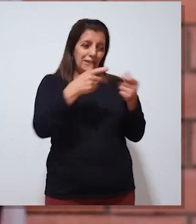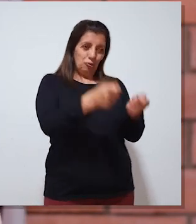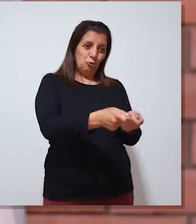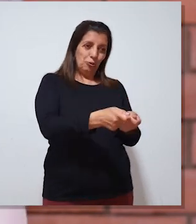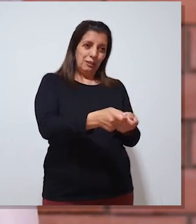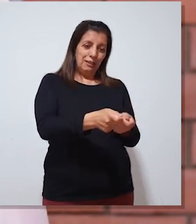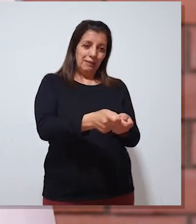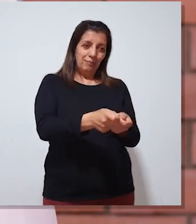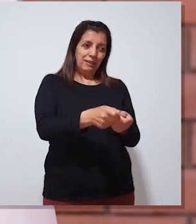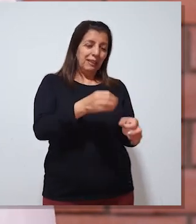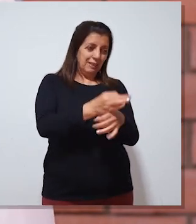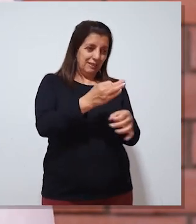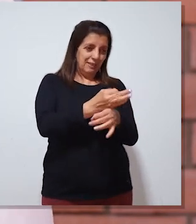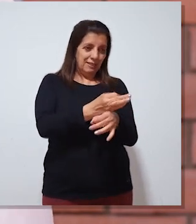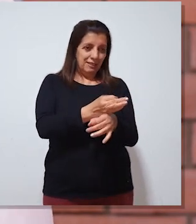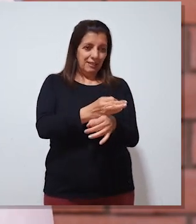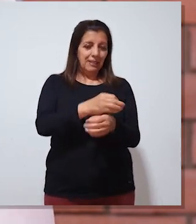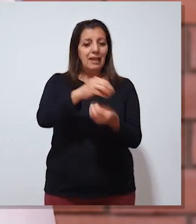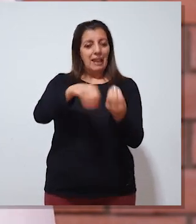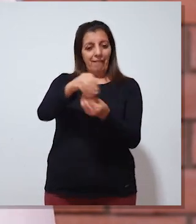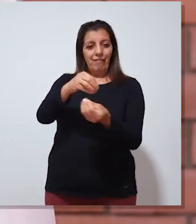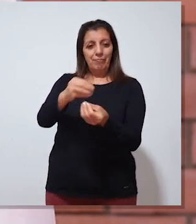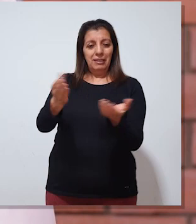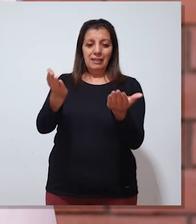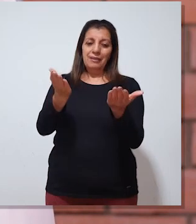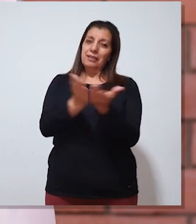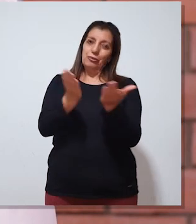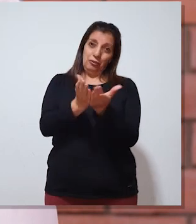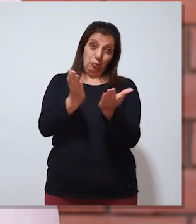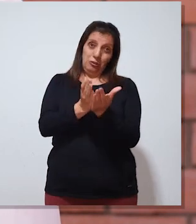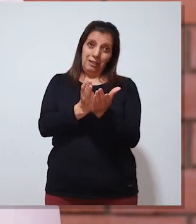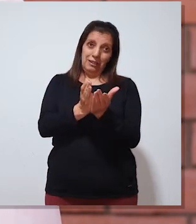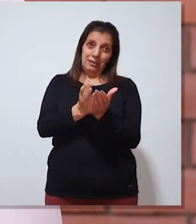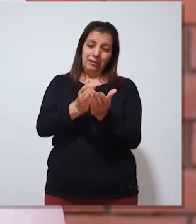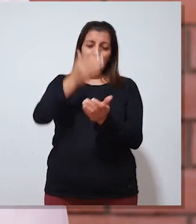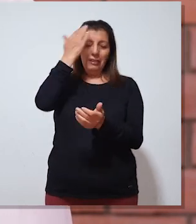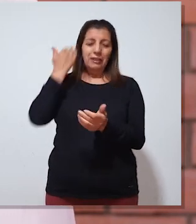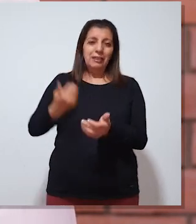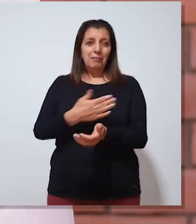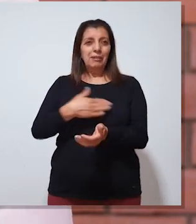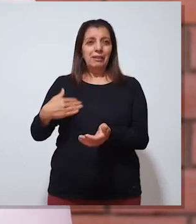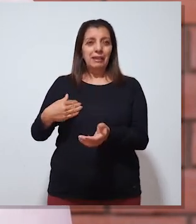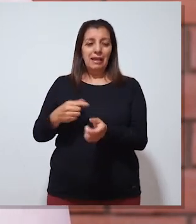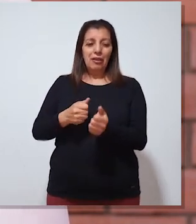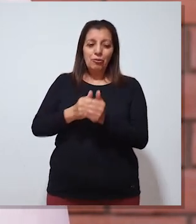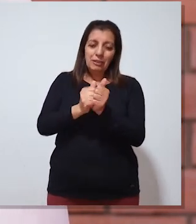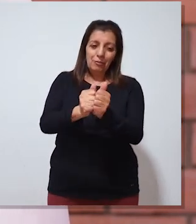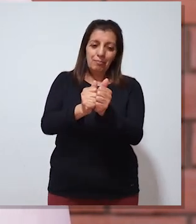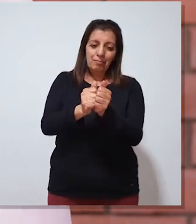y comunidades de origen, para que la Virgen los acompañe en el seguimiento del Señor.